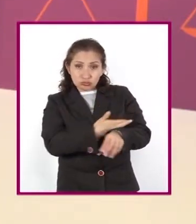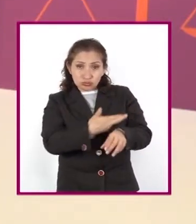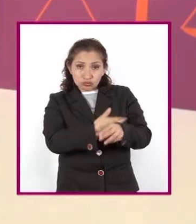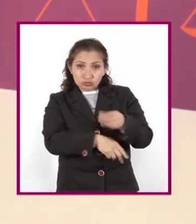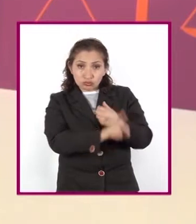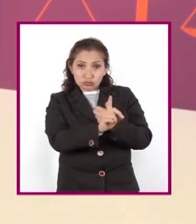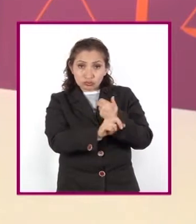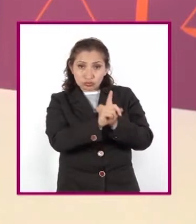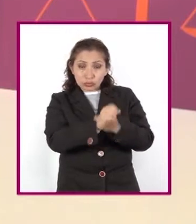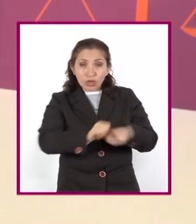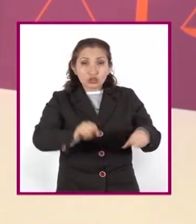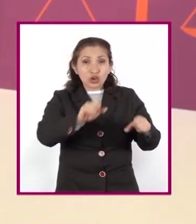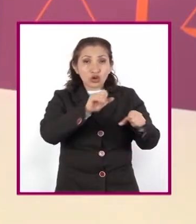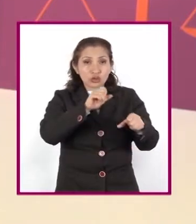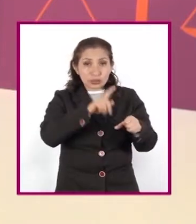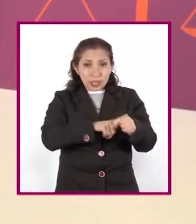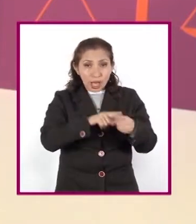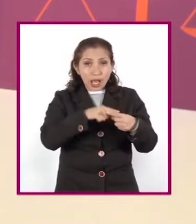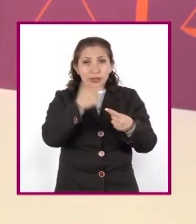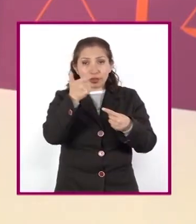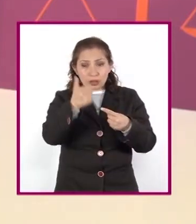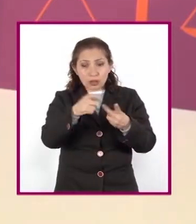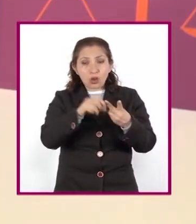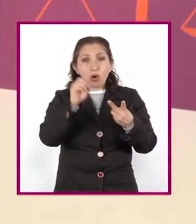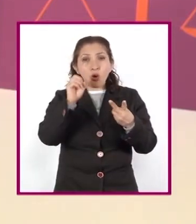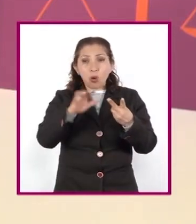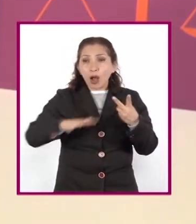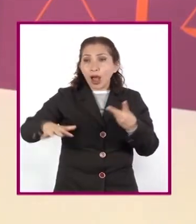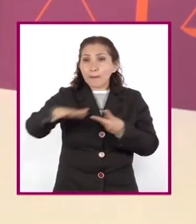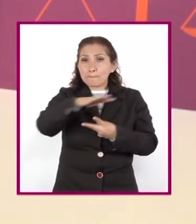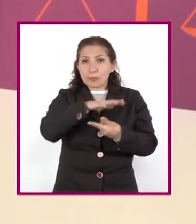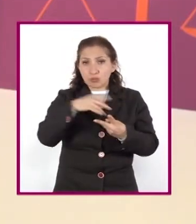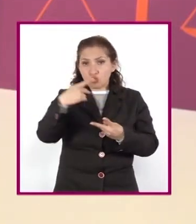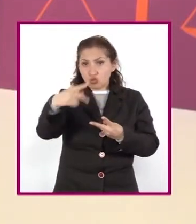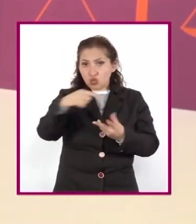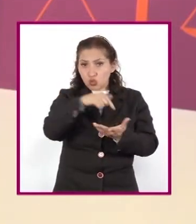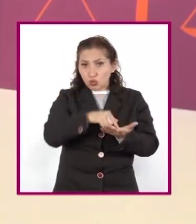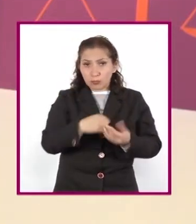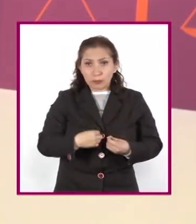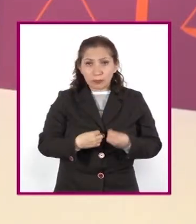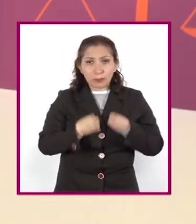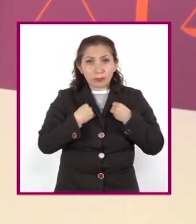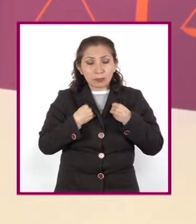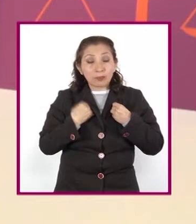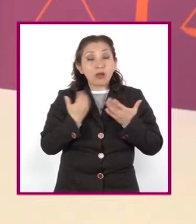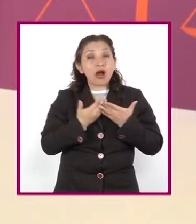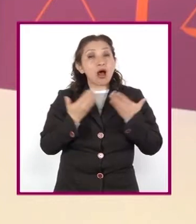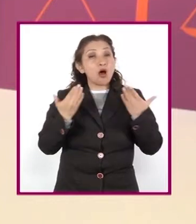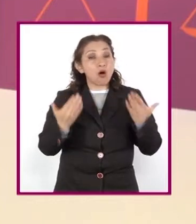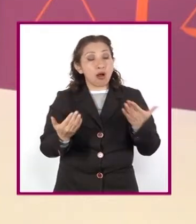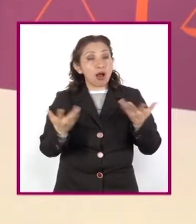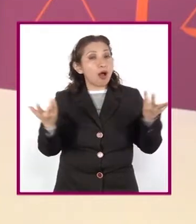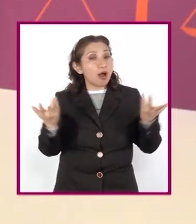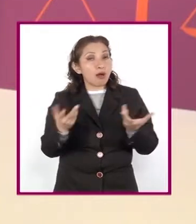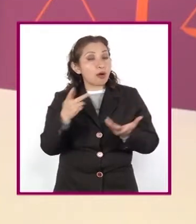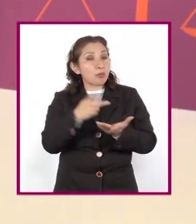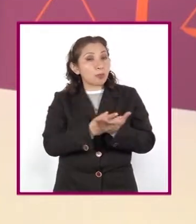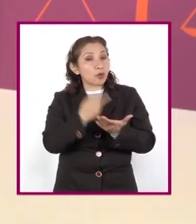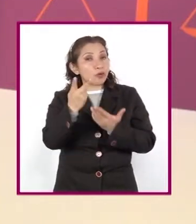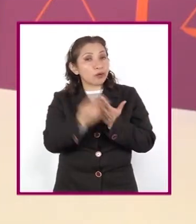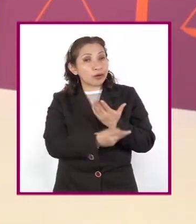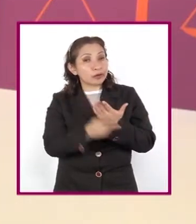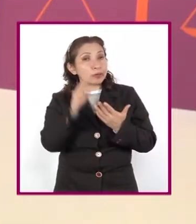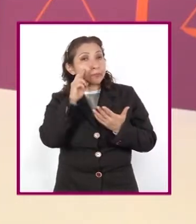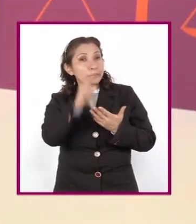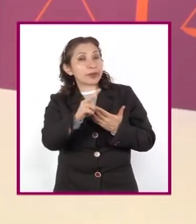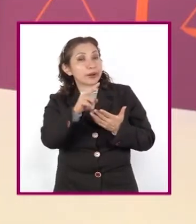social, económico o ambiental de su contexto local, en esta ocasión nos enfocaremos a dar ejemplos